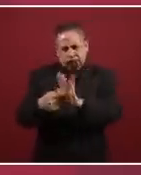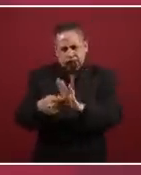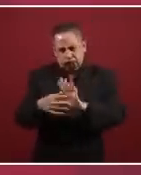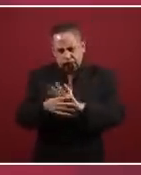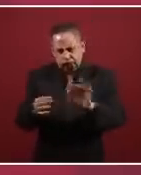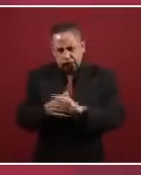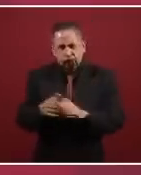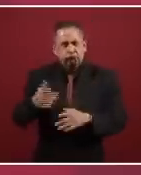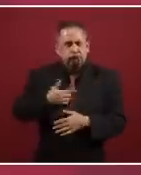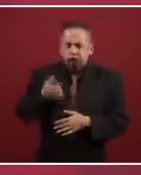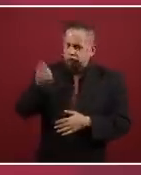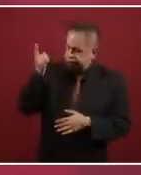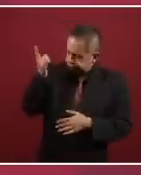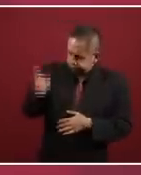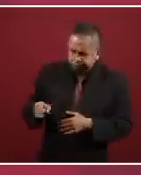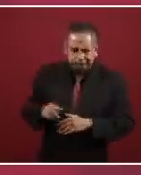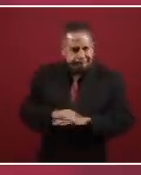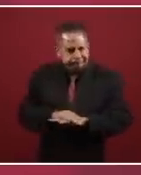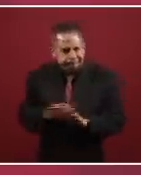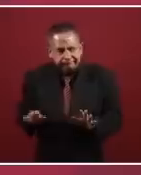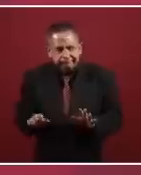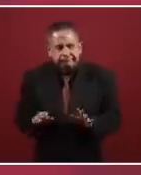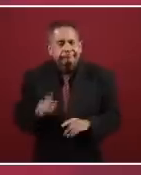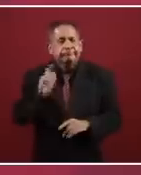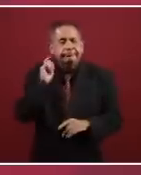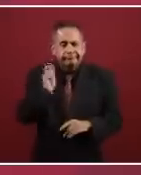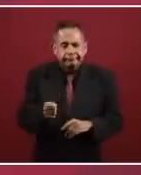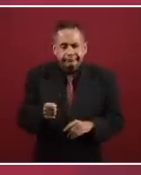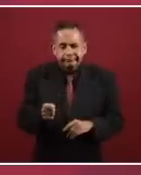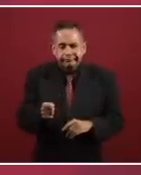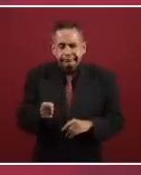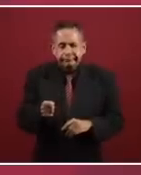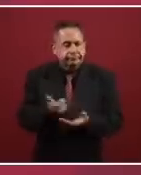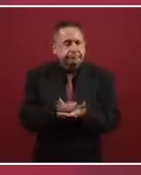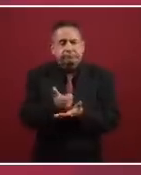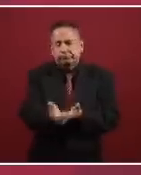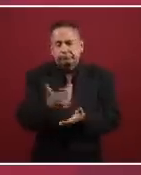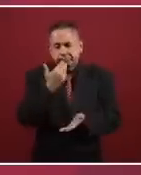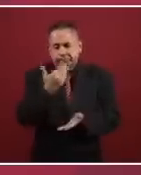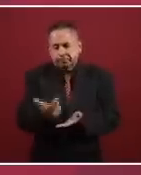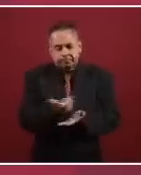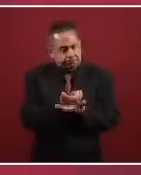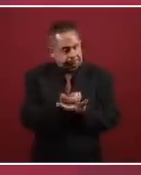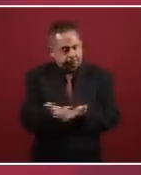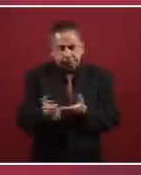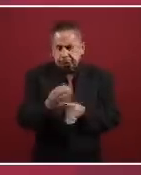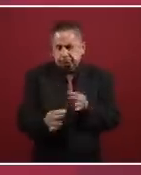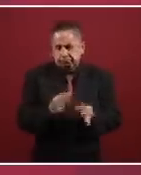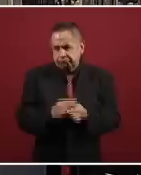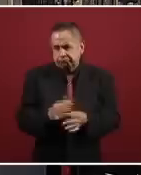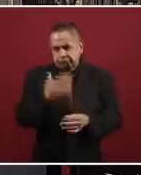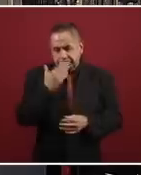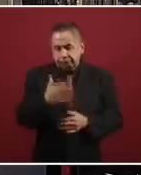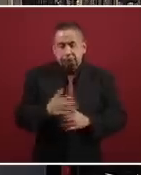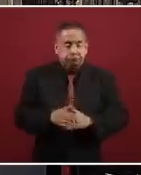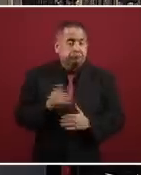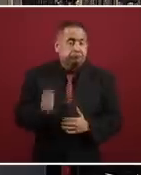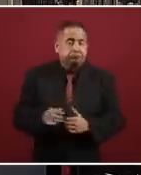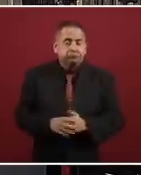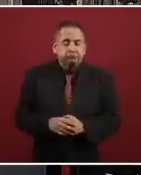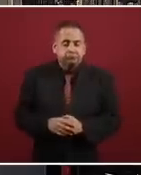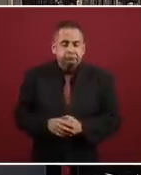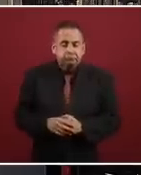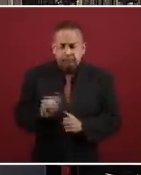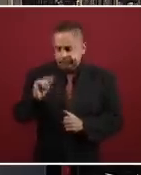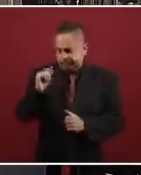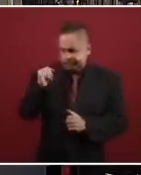La instrucción es que se les pague bien en la guardia. Es más,